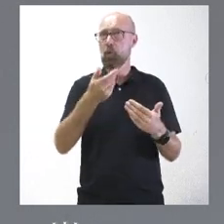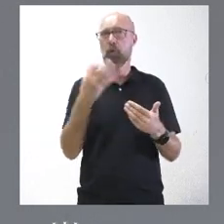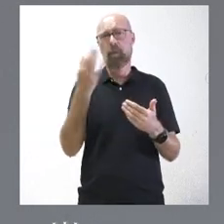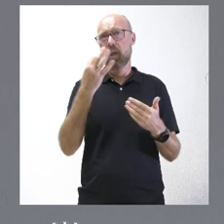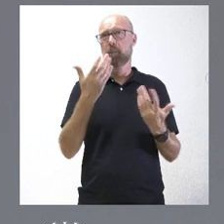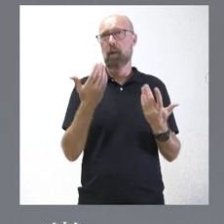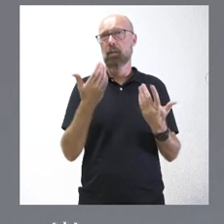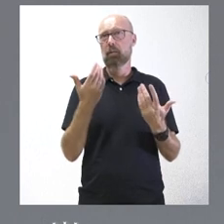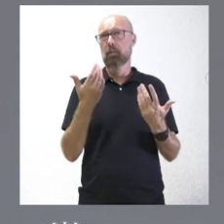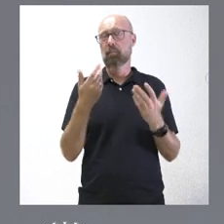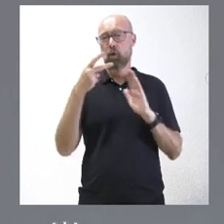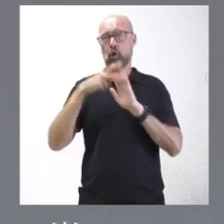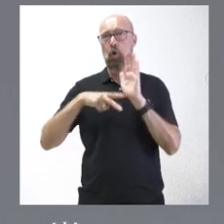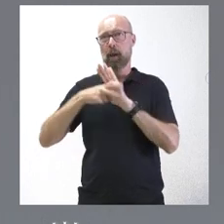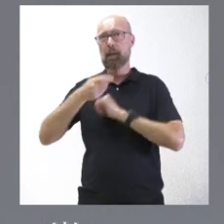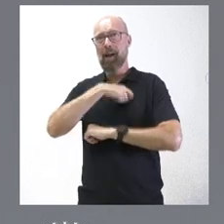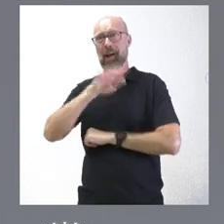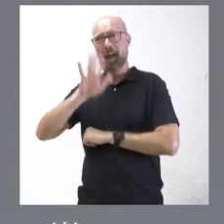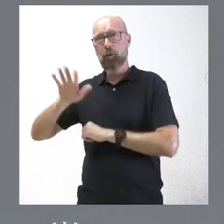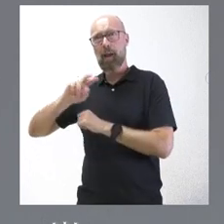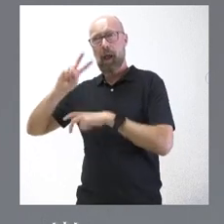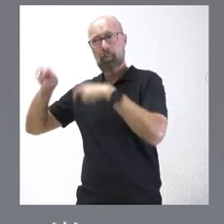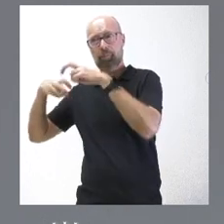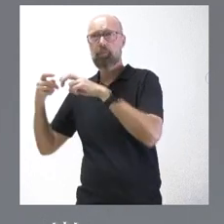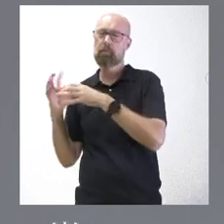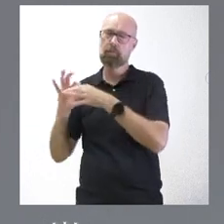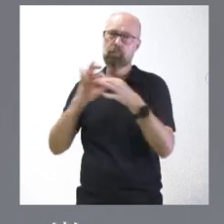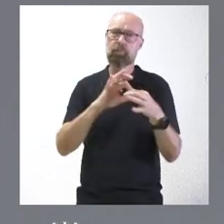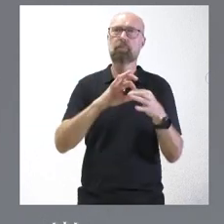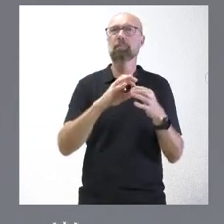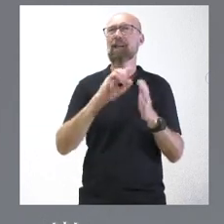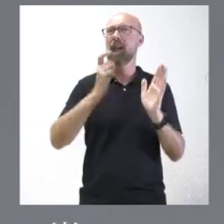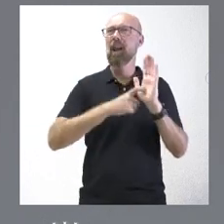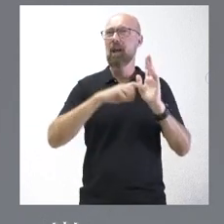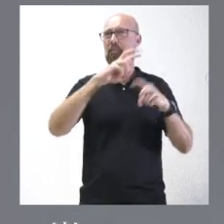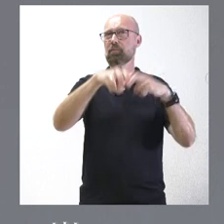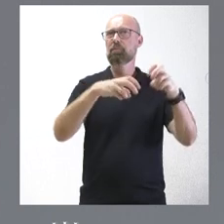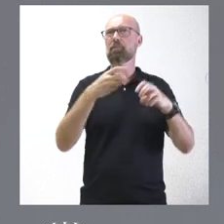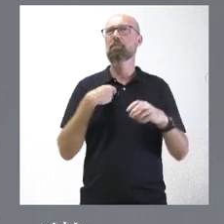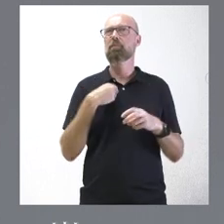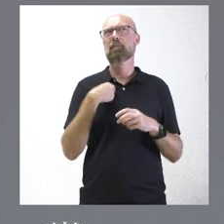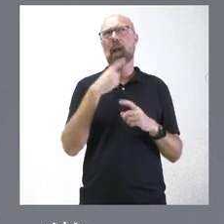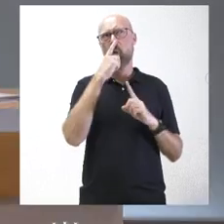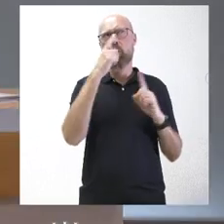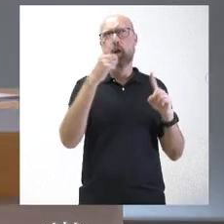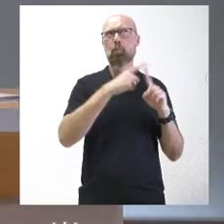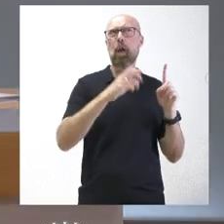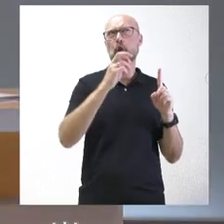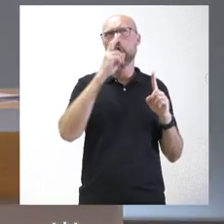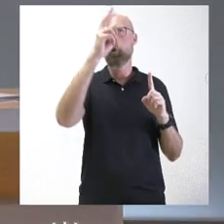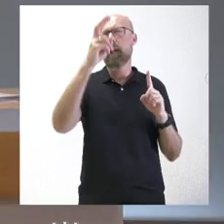de la normativa estatal se lleva reformando ese texto Me parece que estamos hablando de año y medio dos años